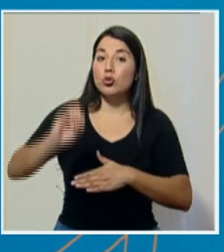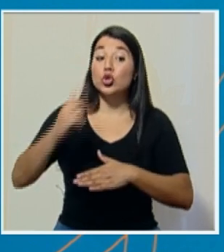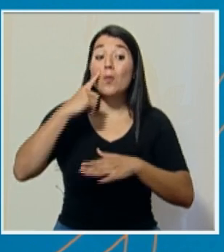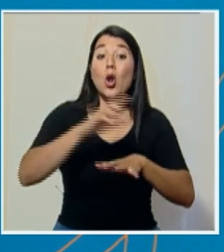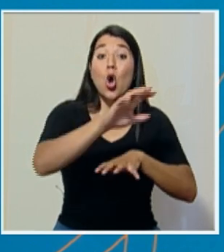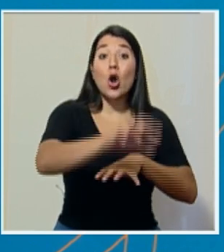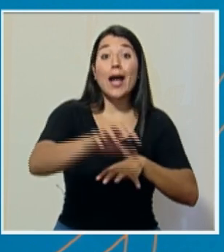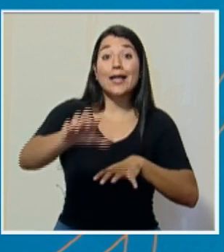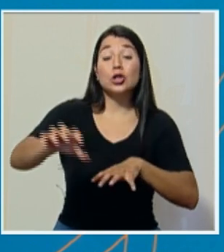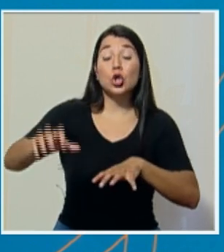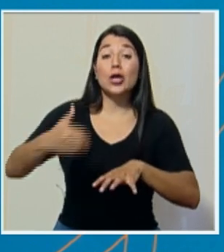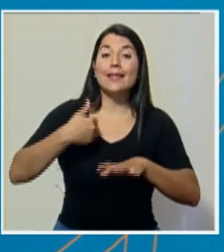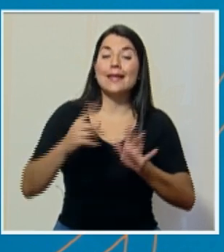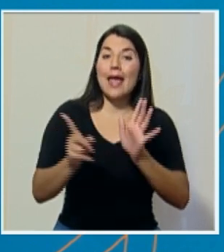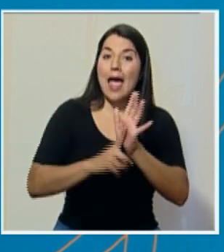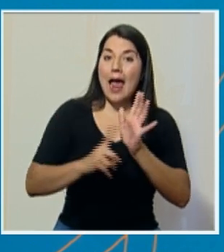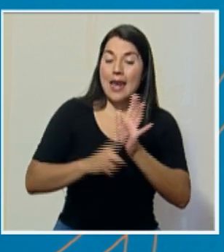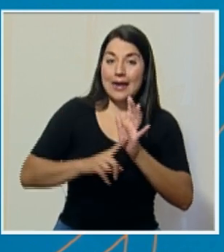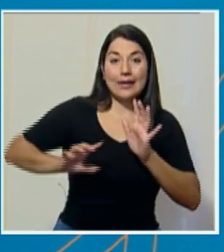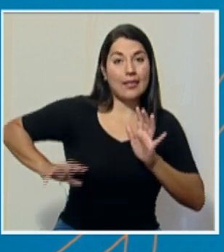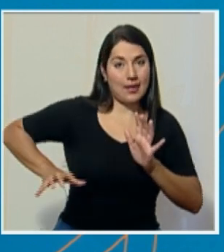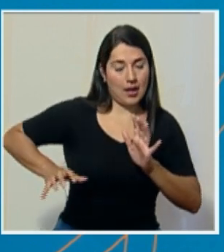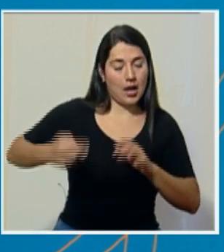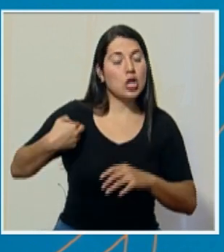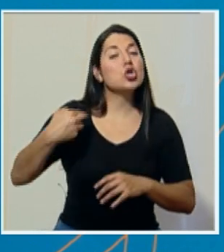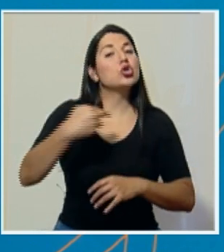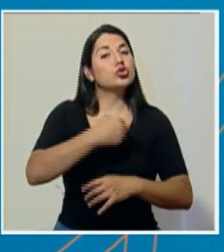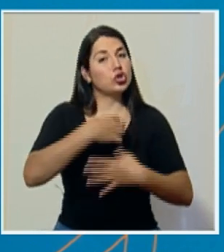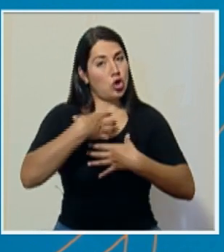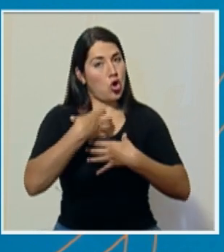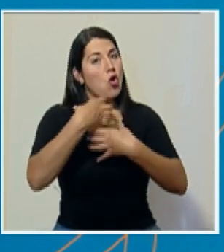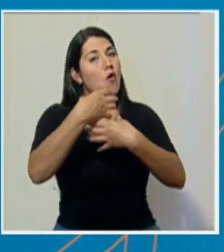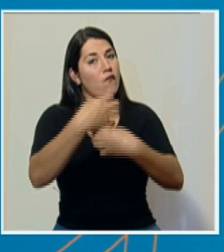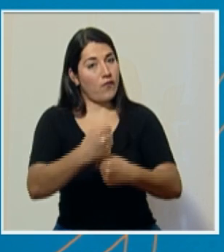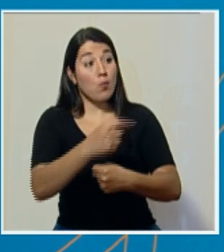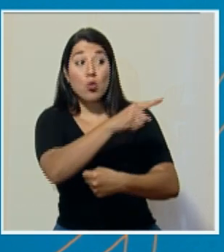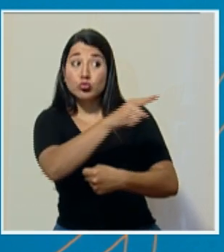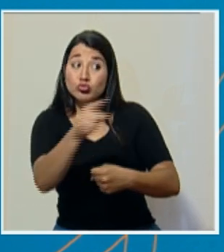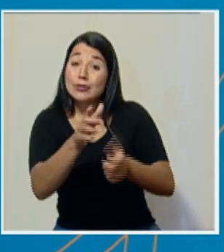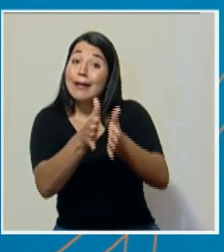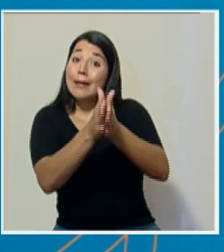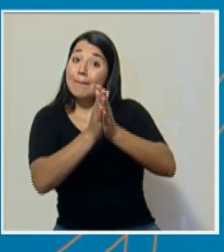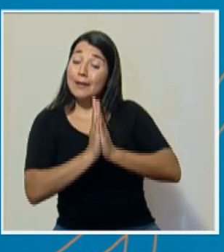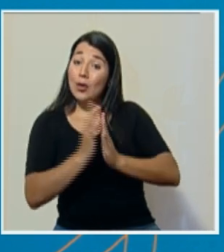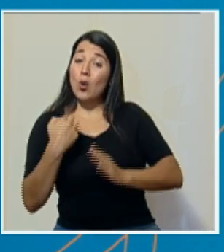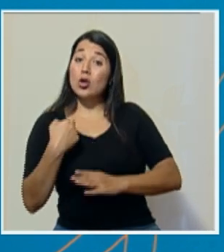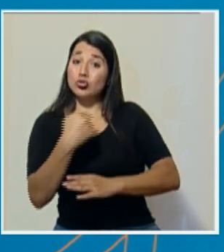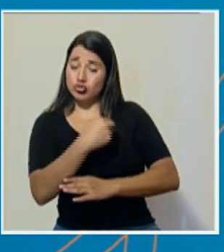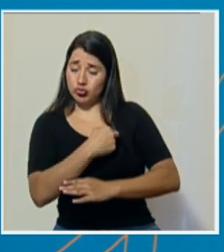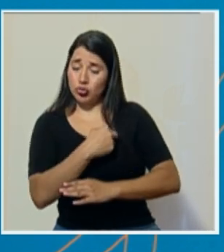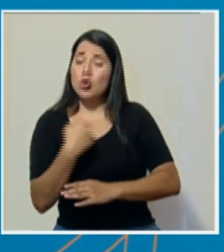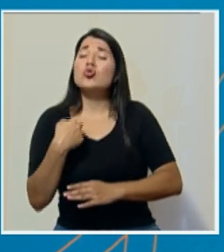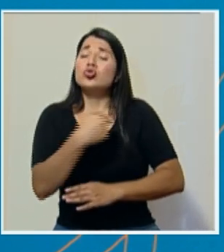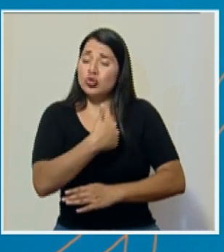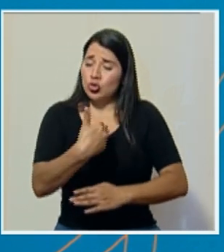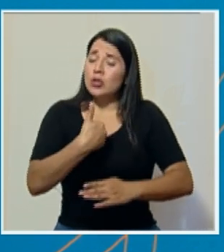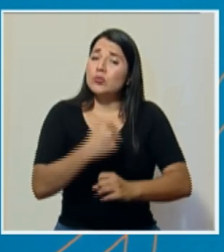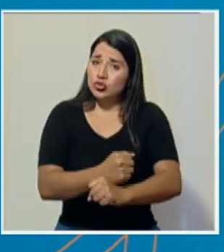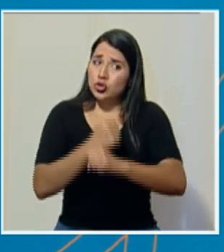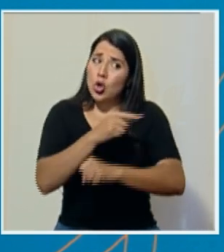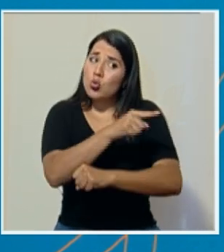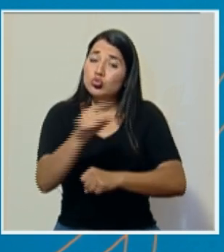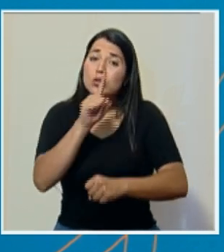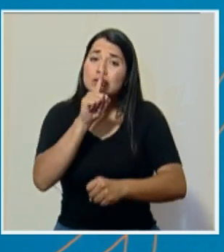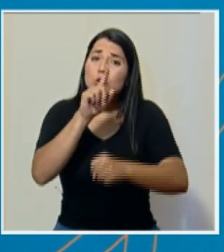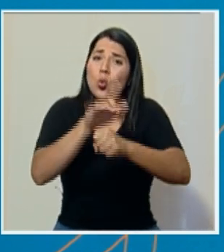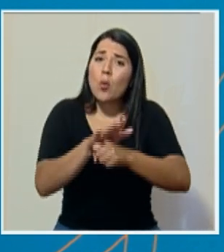cantones con alerta naranja, confiando, como nos lo han pedido ustedes, y tenemos la certeza de que nos van a